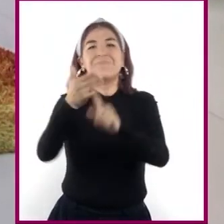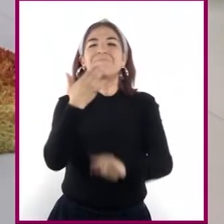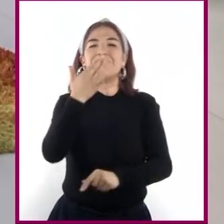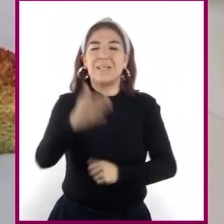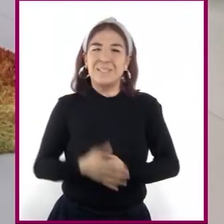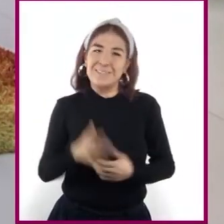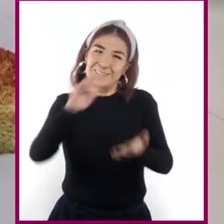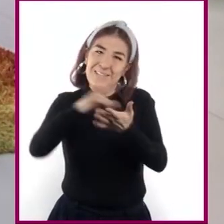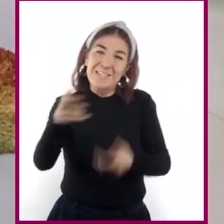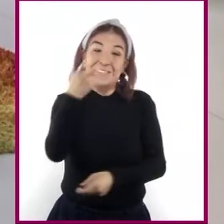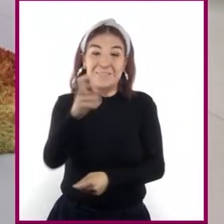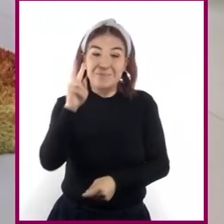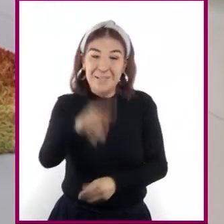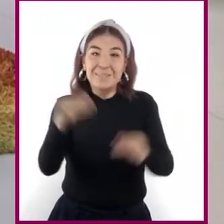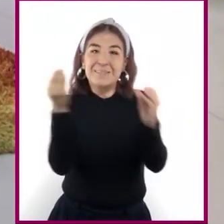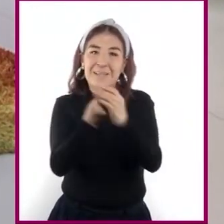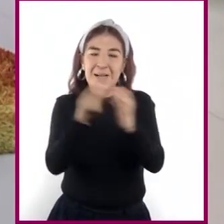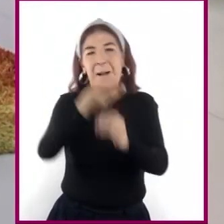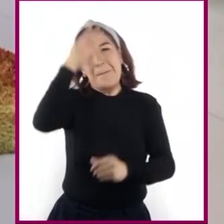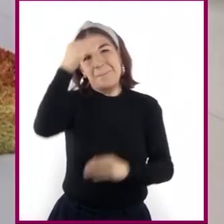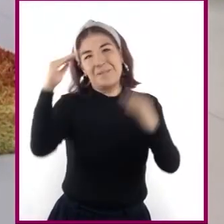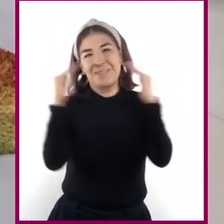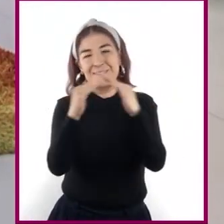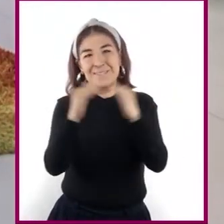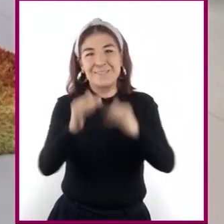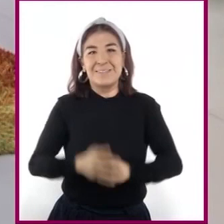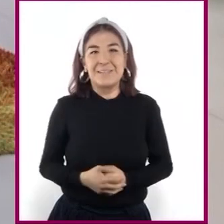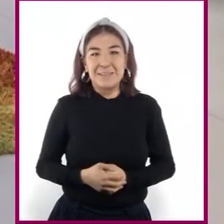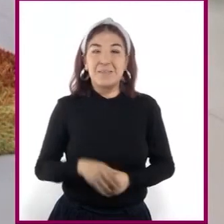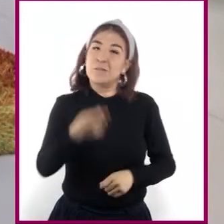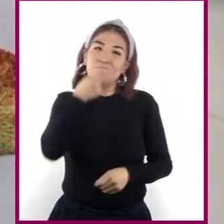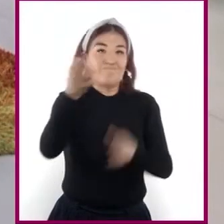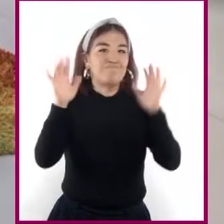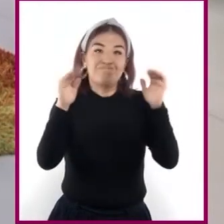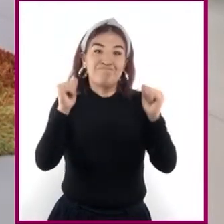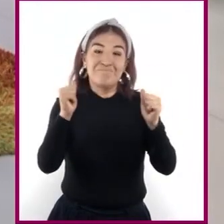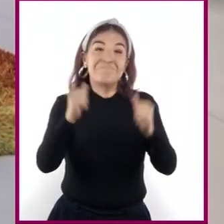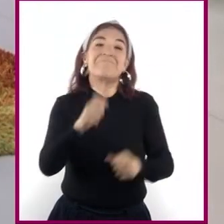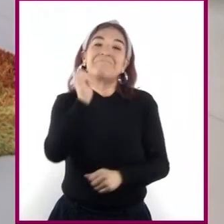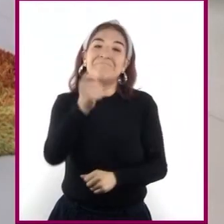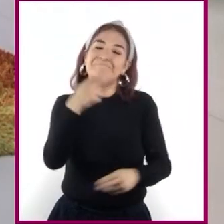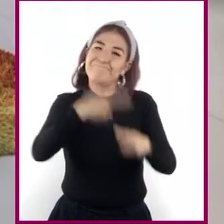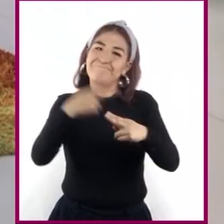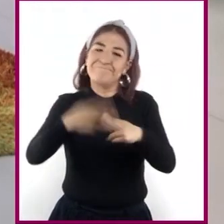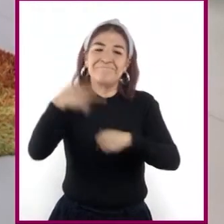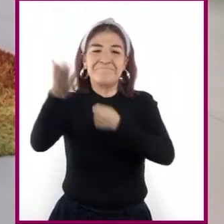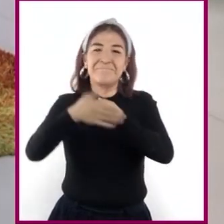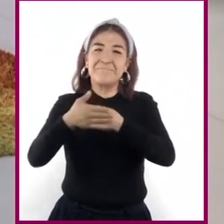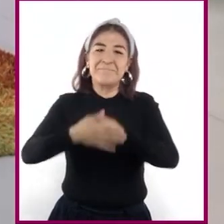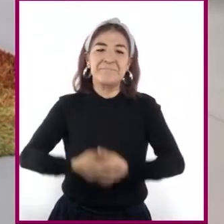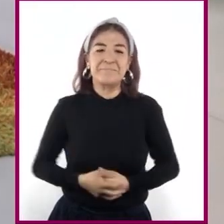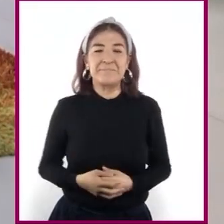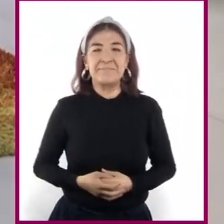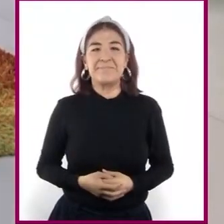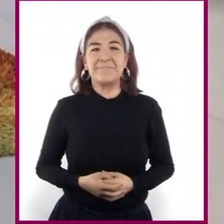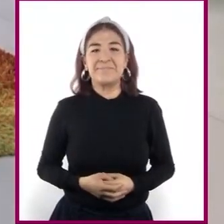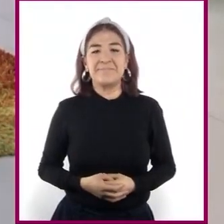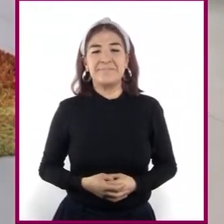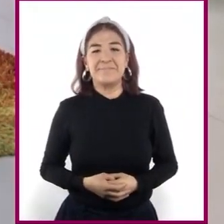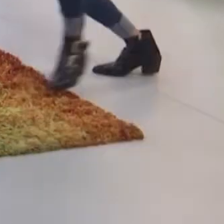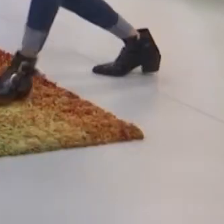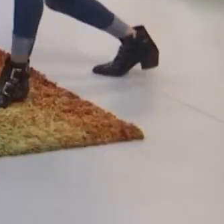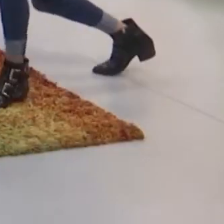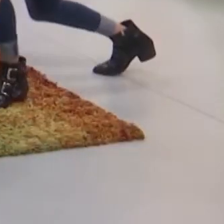por sintonizar una vez más Aprende en Casa. No decimos adiós, sino... ¡Hasta la próxima! Queremos la